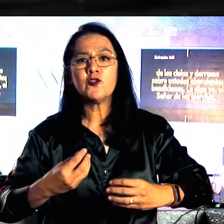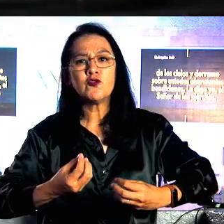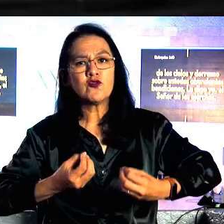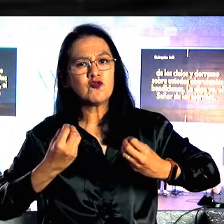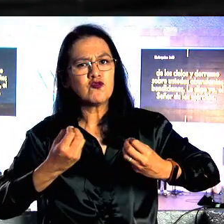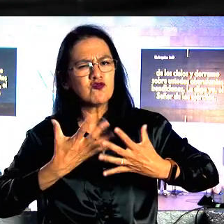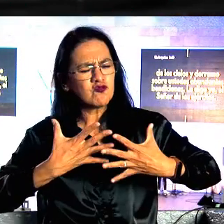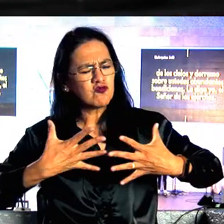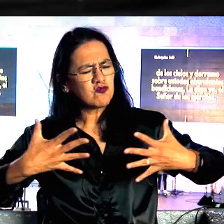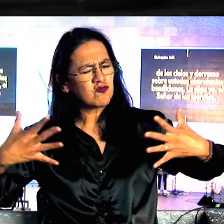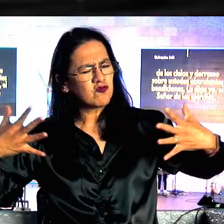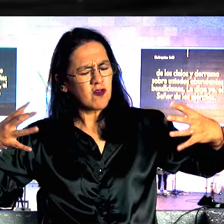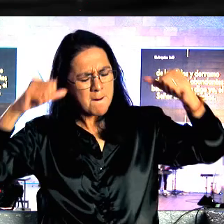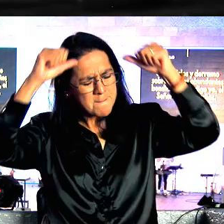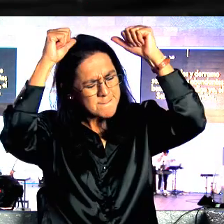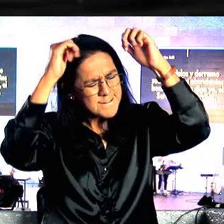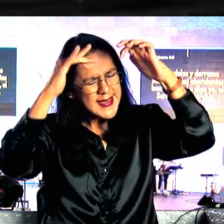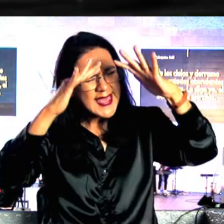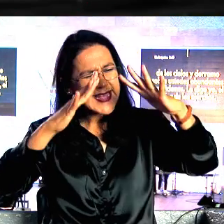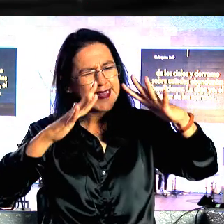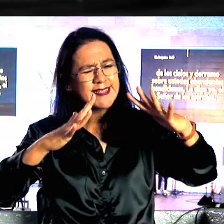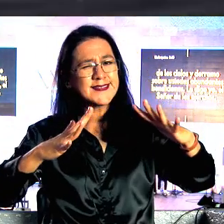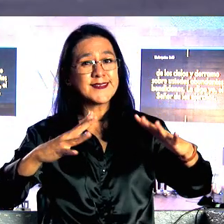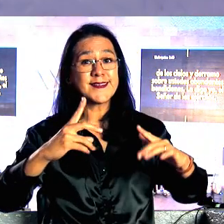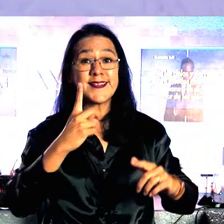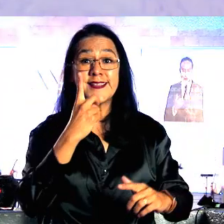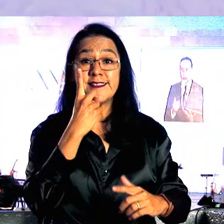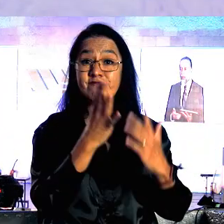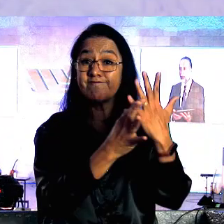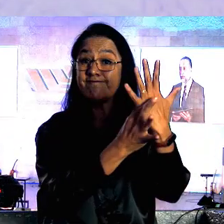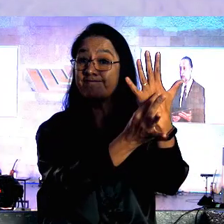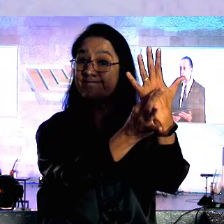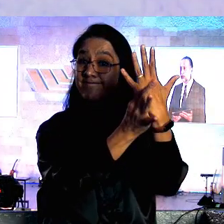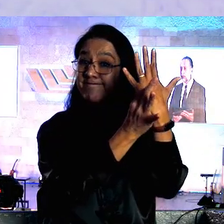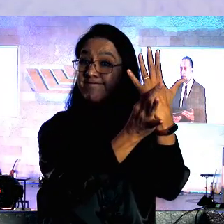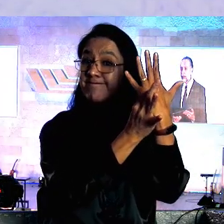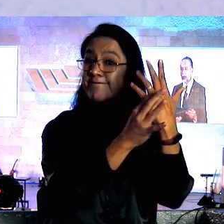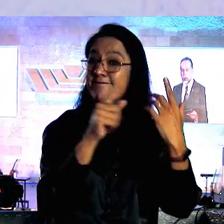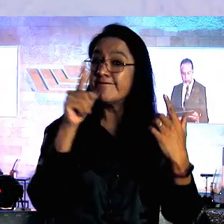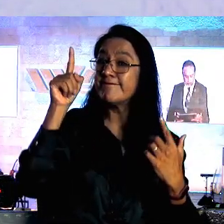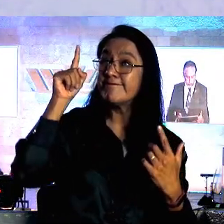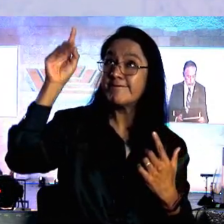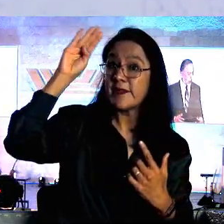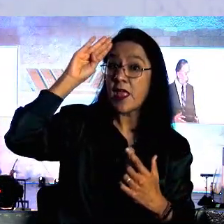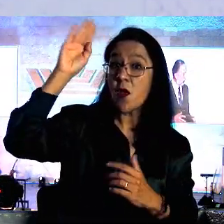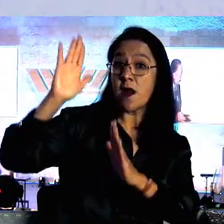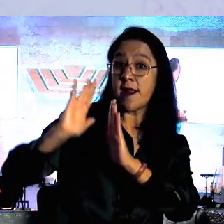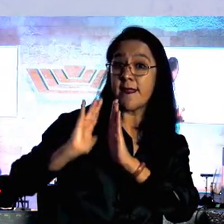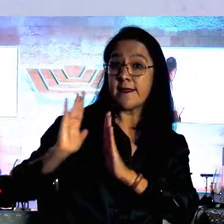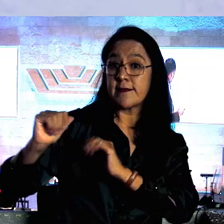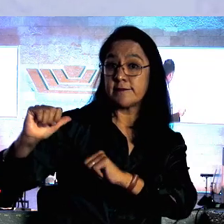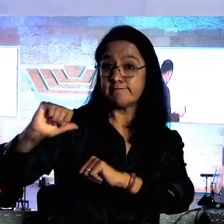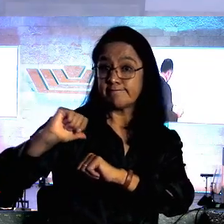abundantes bendiciones lo digo yo el Señor de los ejércitos yo quiero